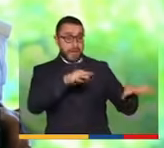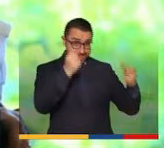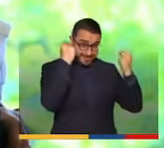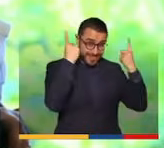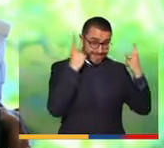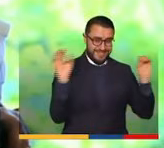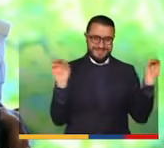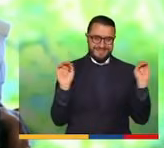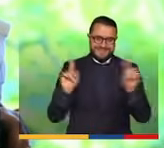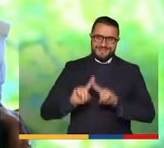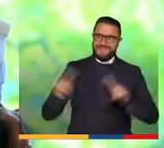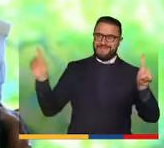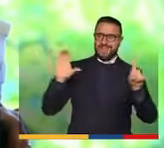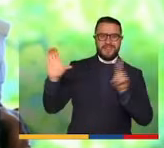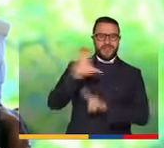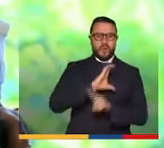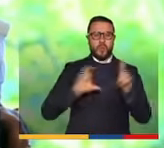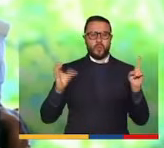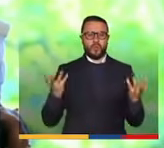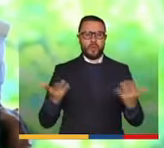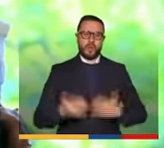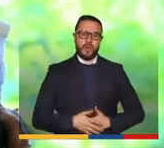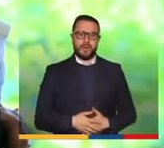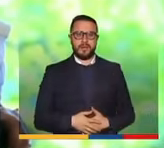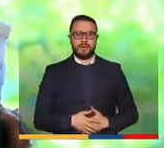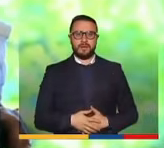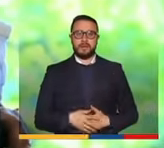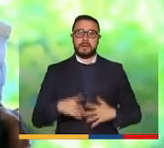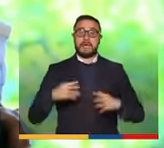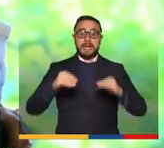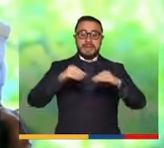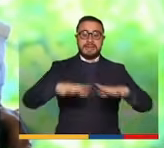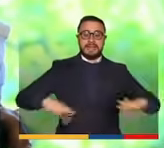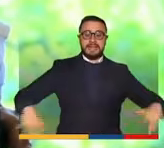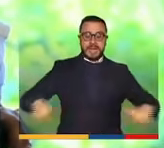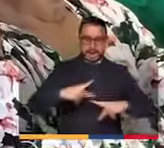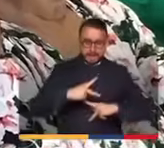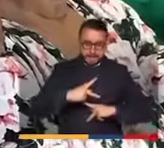planeta. ¿De dónde surge la propiedad de la tierra?